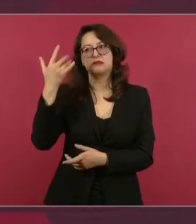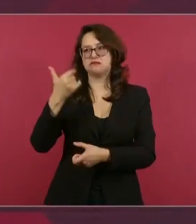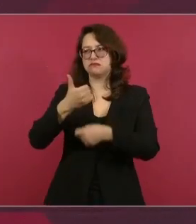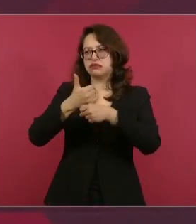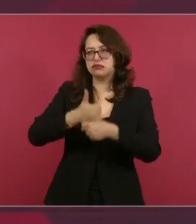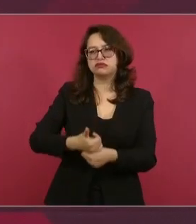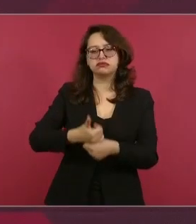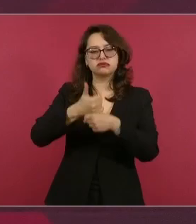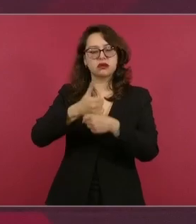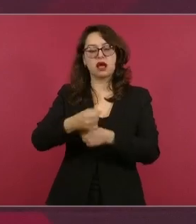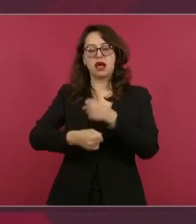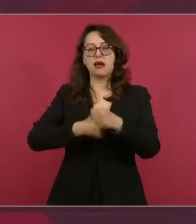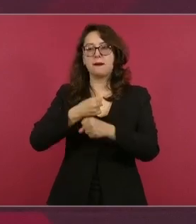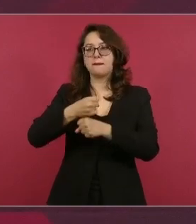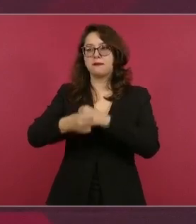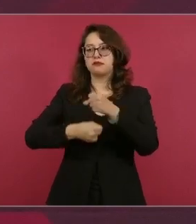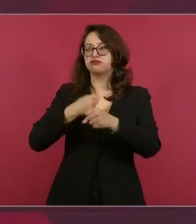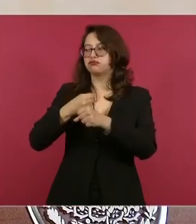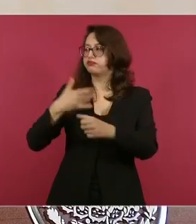que